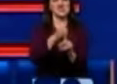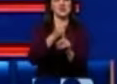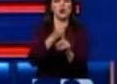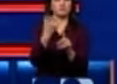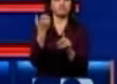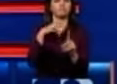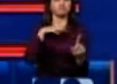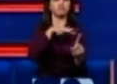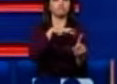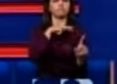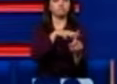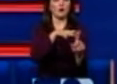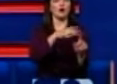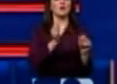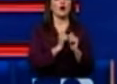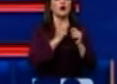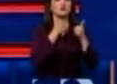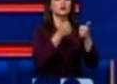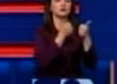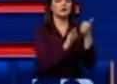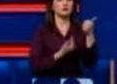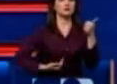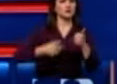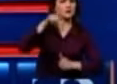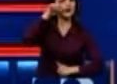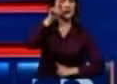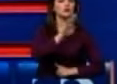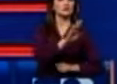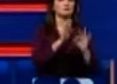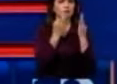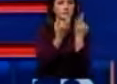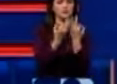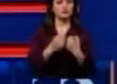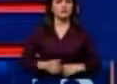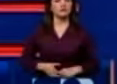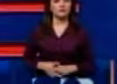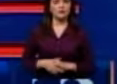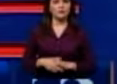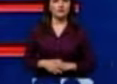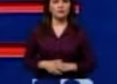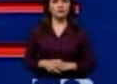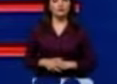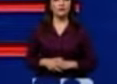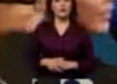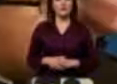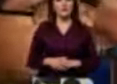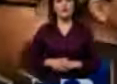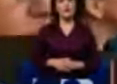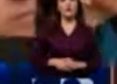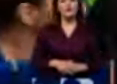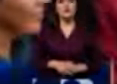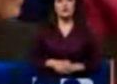Atahualpa. La policía detuvo a varias personas agresivas, según pudo captar la cámara de Teleamazonas.